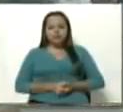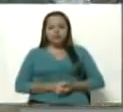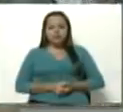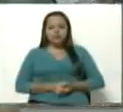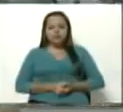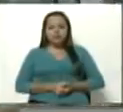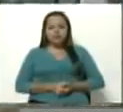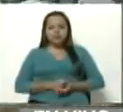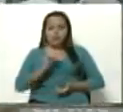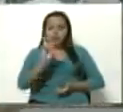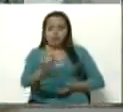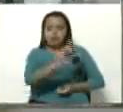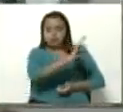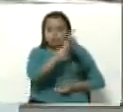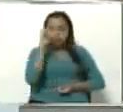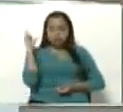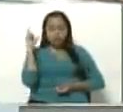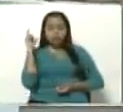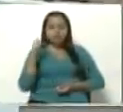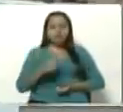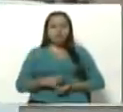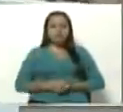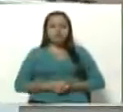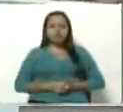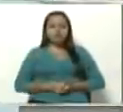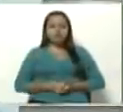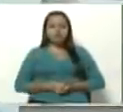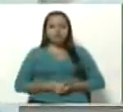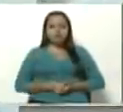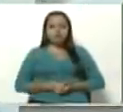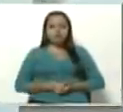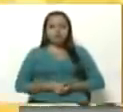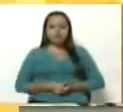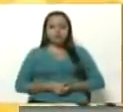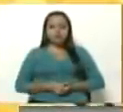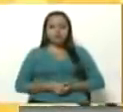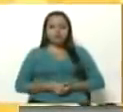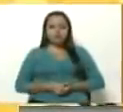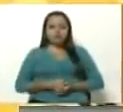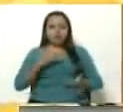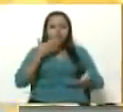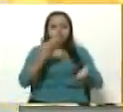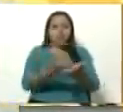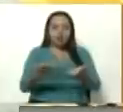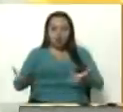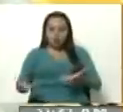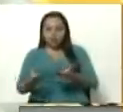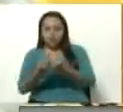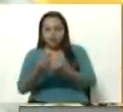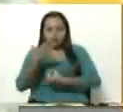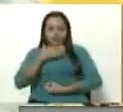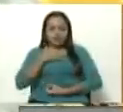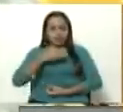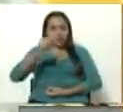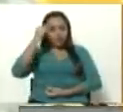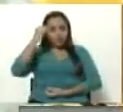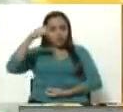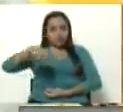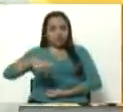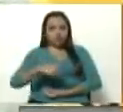de nuestro Partido Socialista Unido de Venezuela. Gracias por acompañarme para mí en este día.